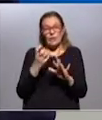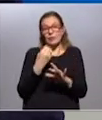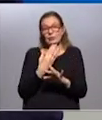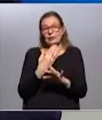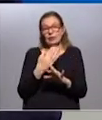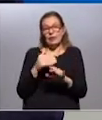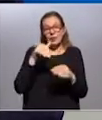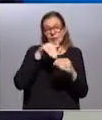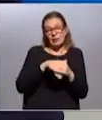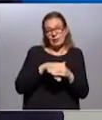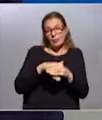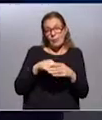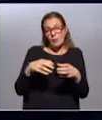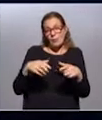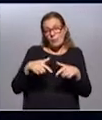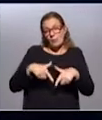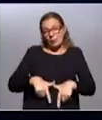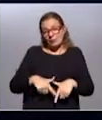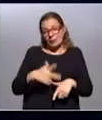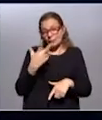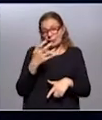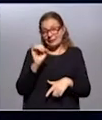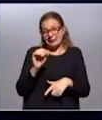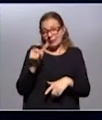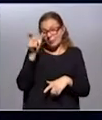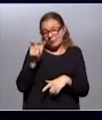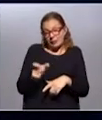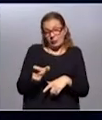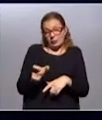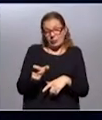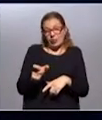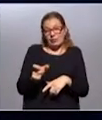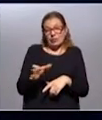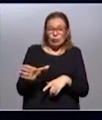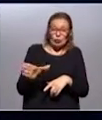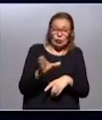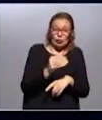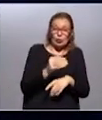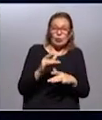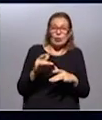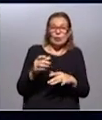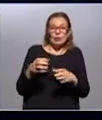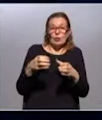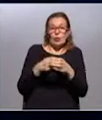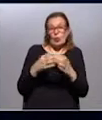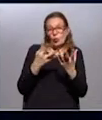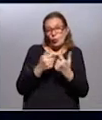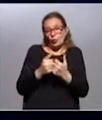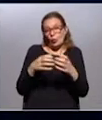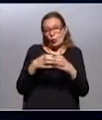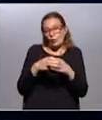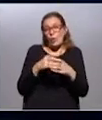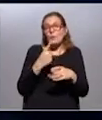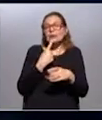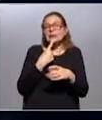electoral municipal está integrado por 30 miembros que son parte de los sectores políticos y de las